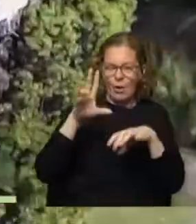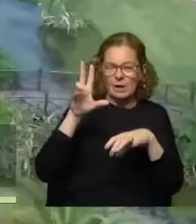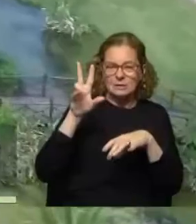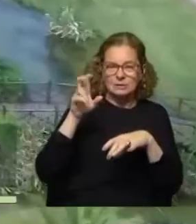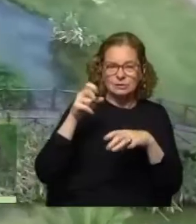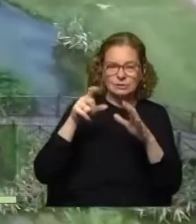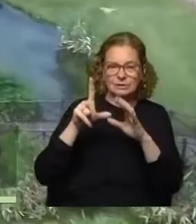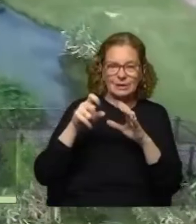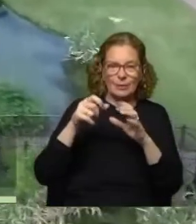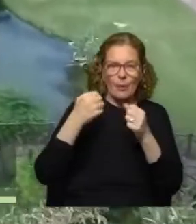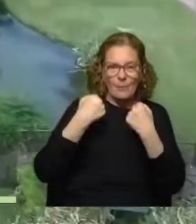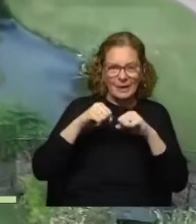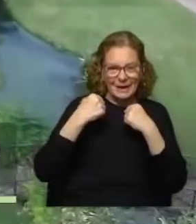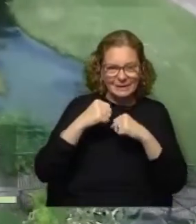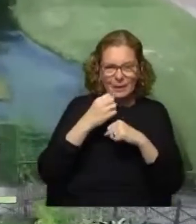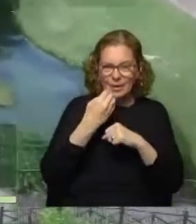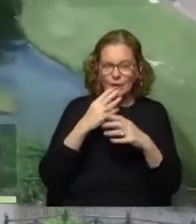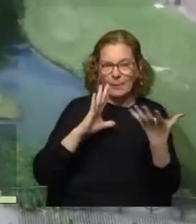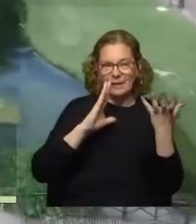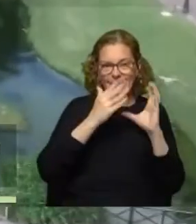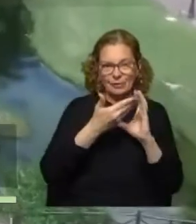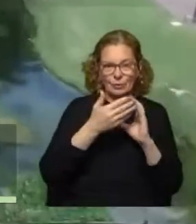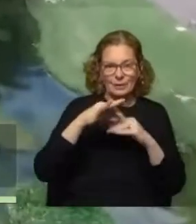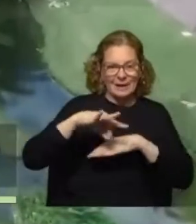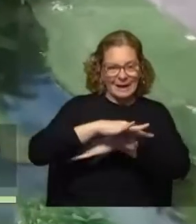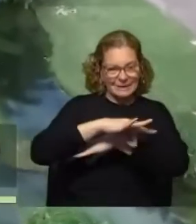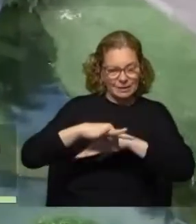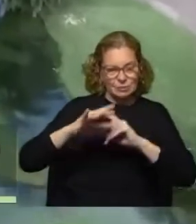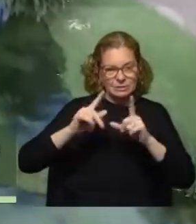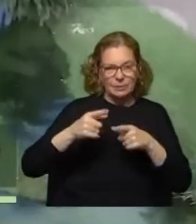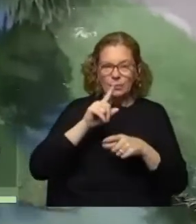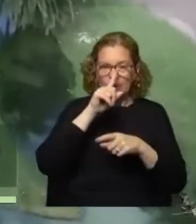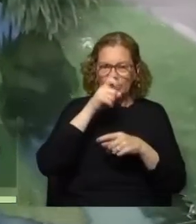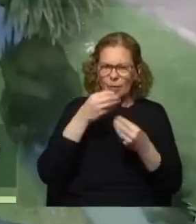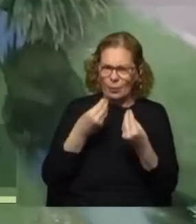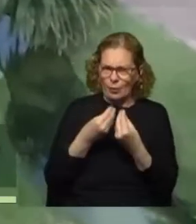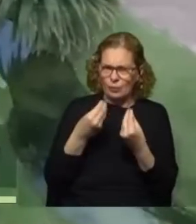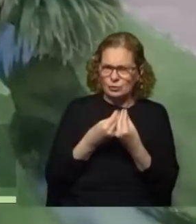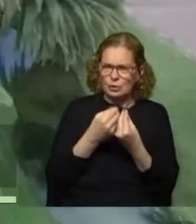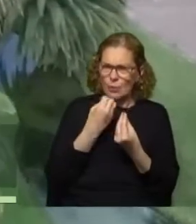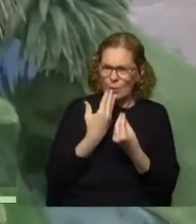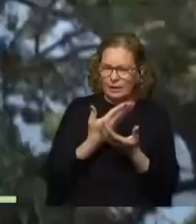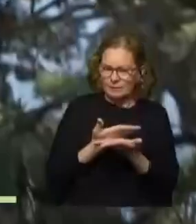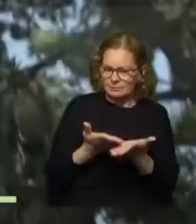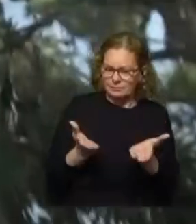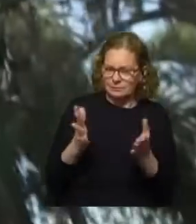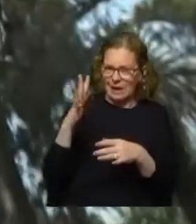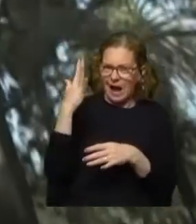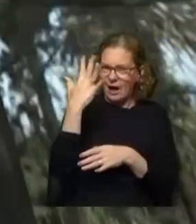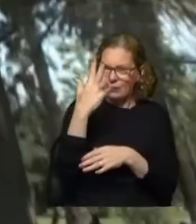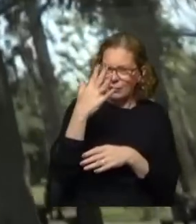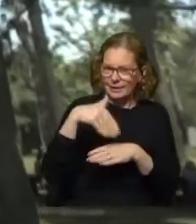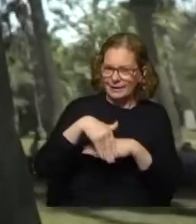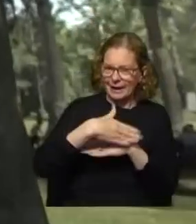introducir prácticas de calidad ambiental en la propia arquitectura Montevideo tiene bastante buena presencia de árboles en